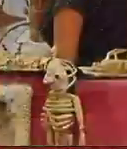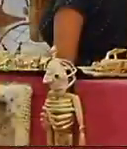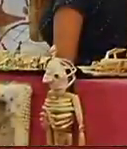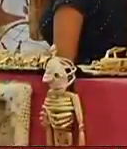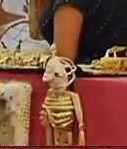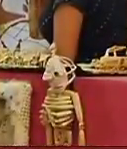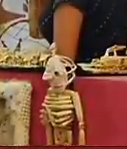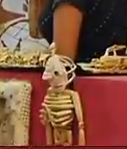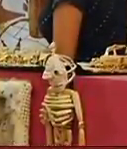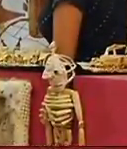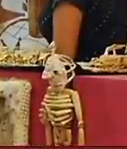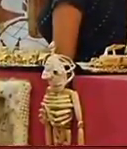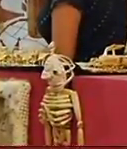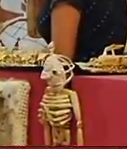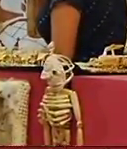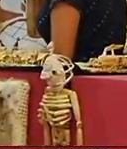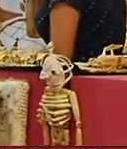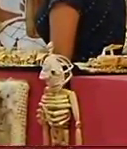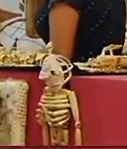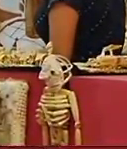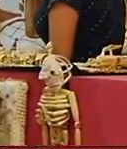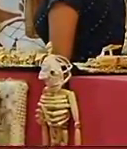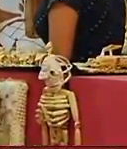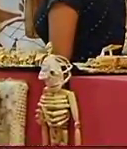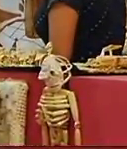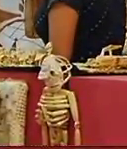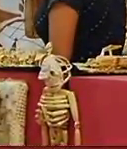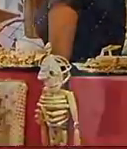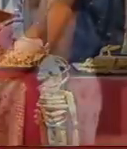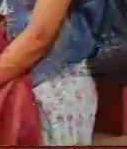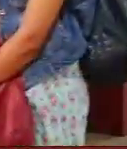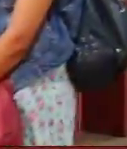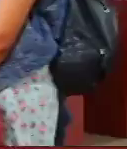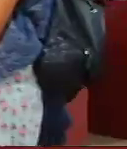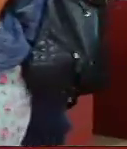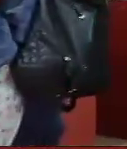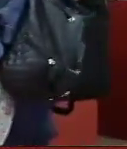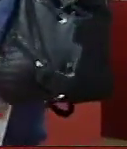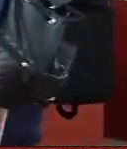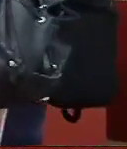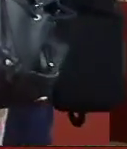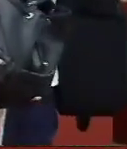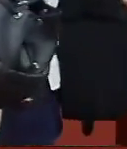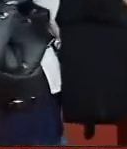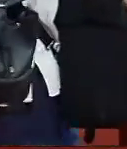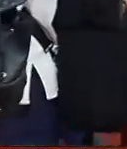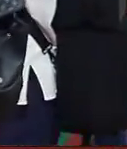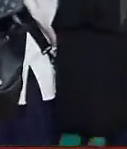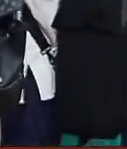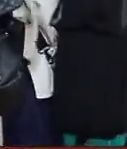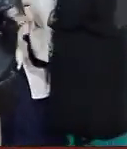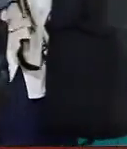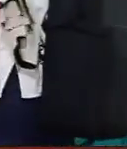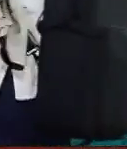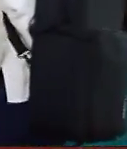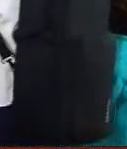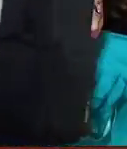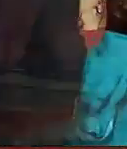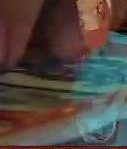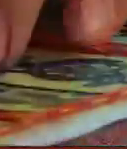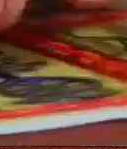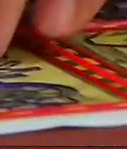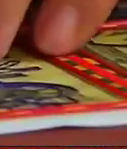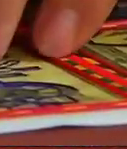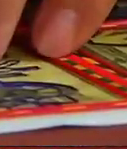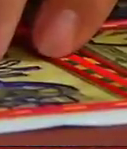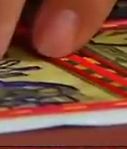de Coyoacán da cabida a la feria artesanal entre canastas, tenates y petates, organizada para apoyar los artesanos que